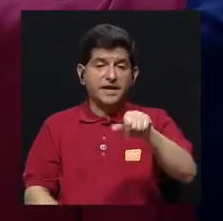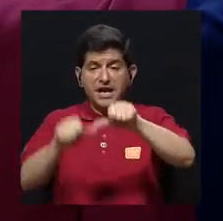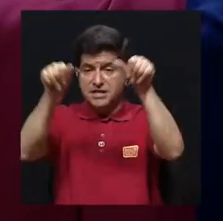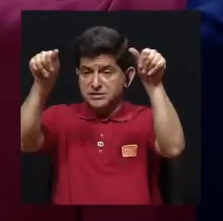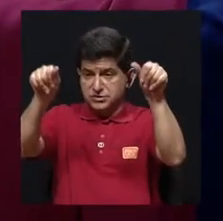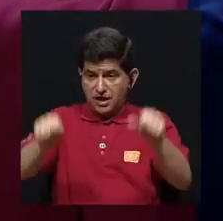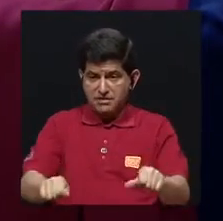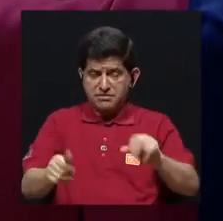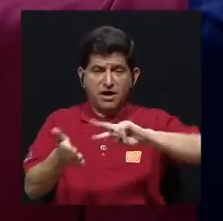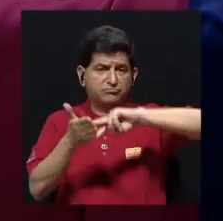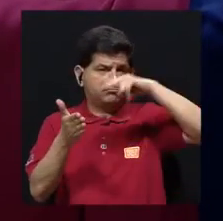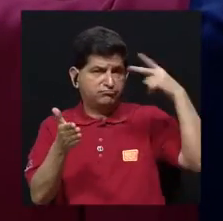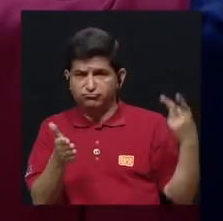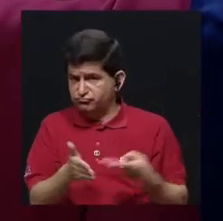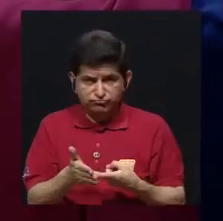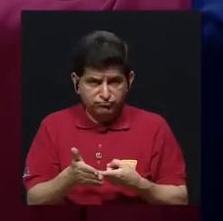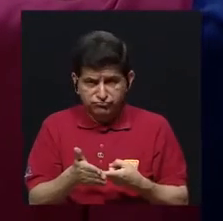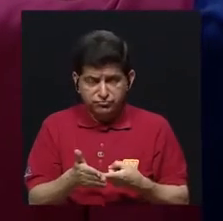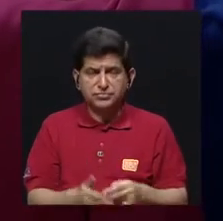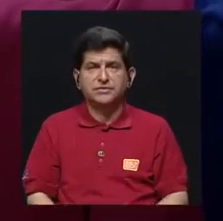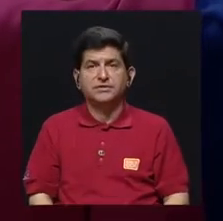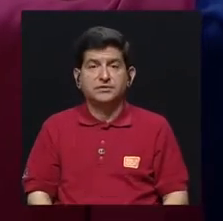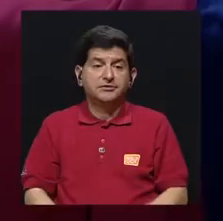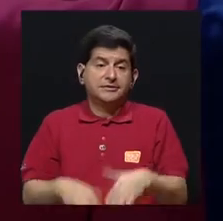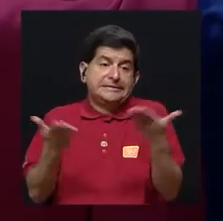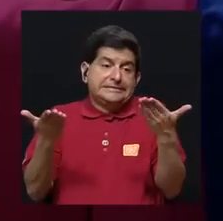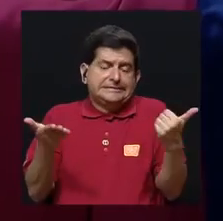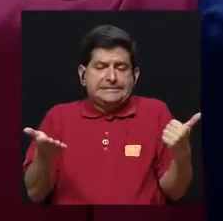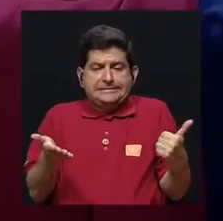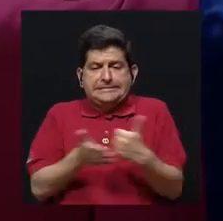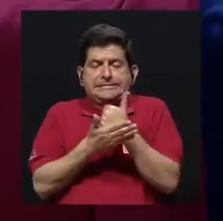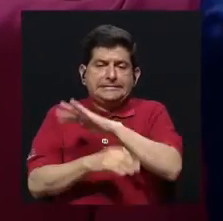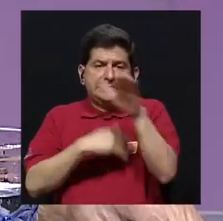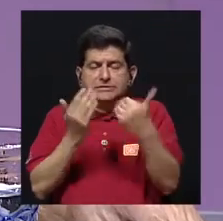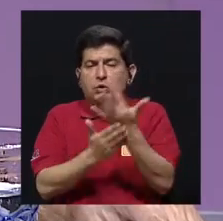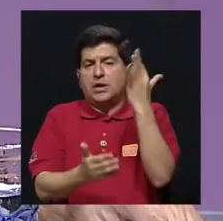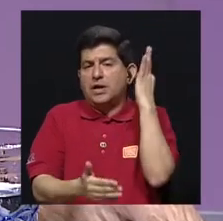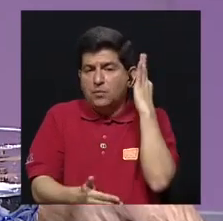tristemente todas esas mujeres que ya no están con nosotros, ¿verdad?